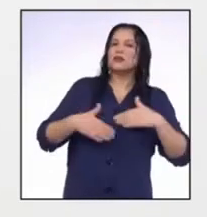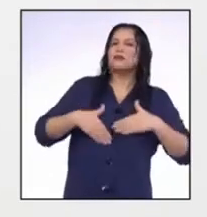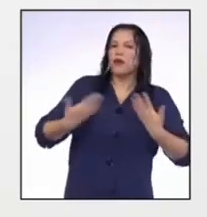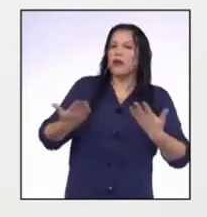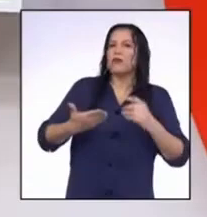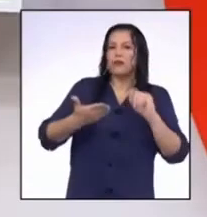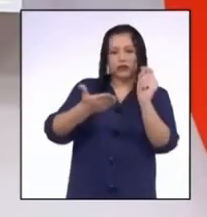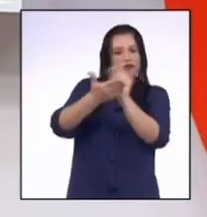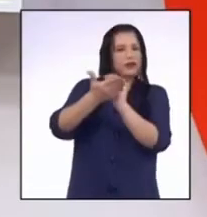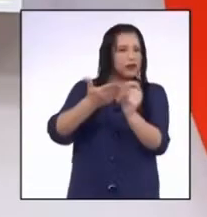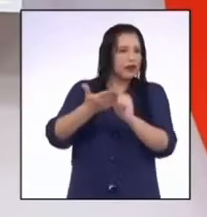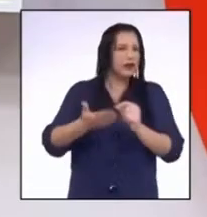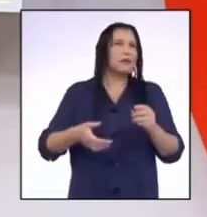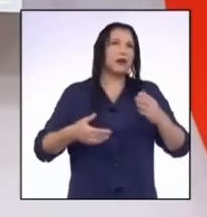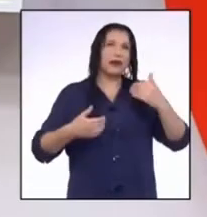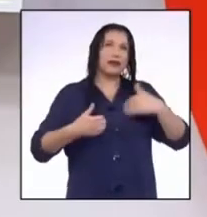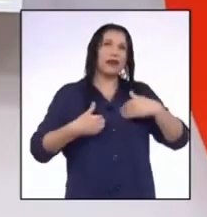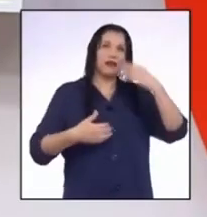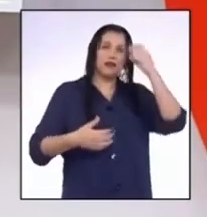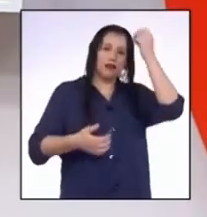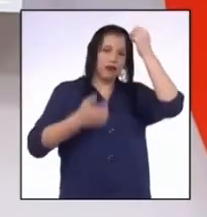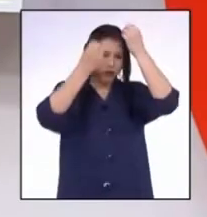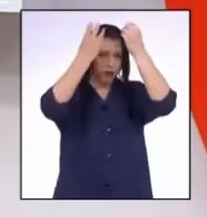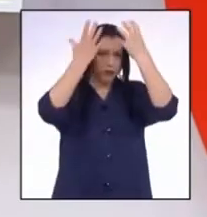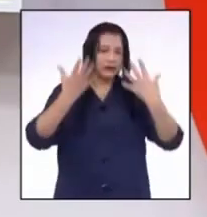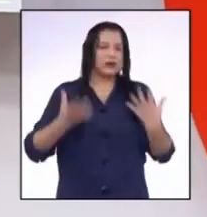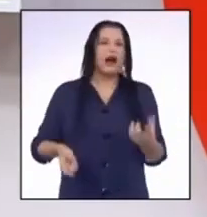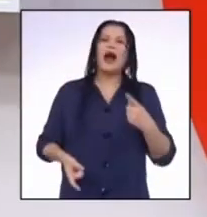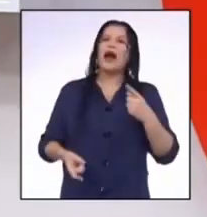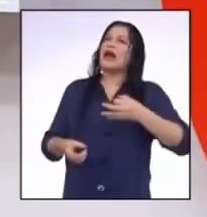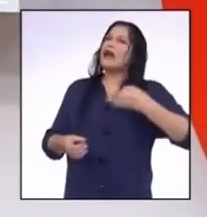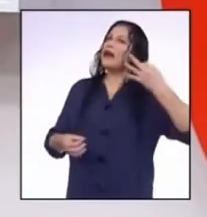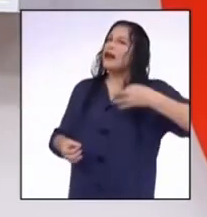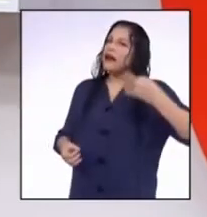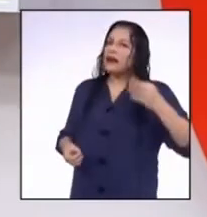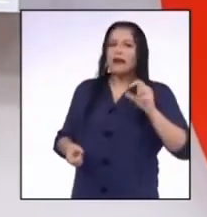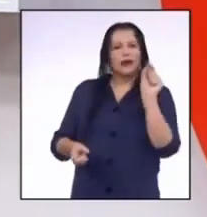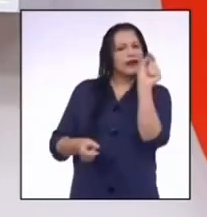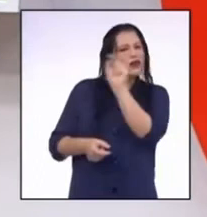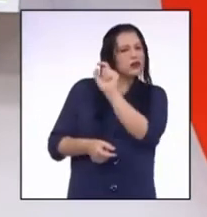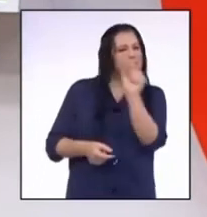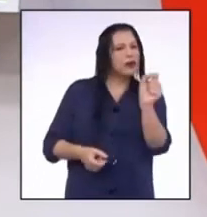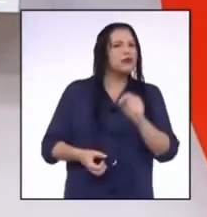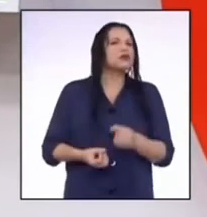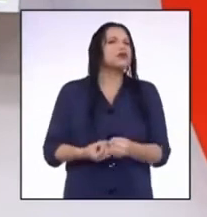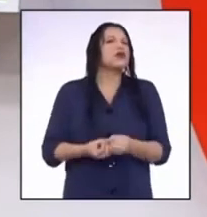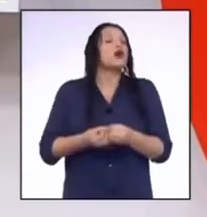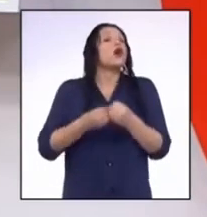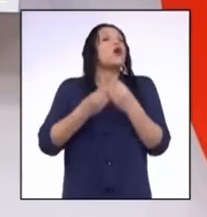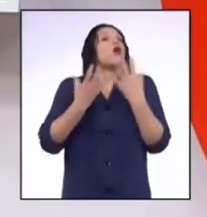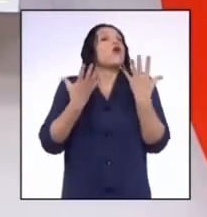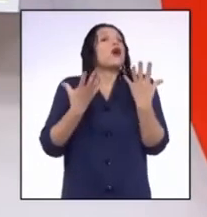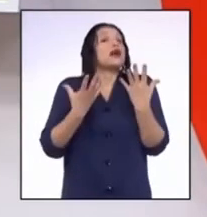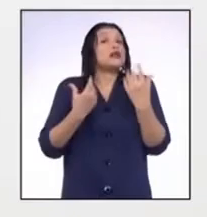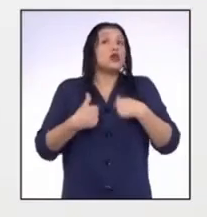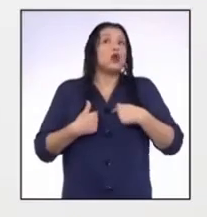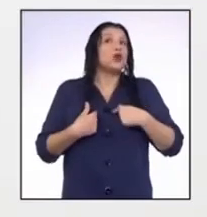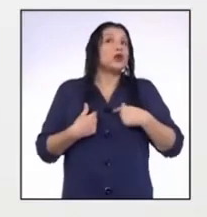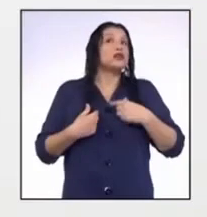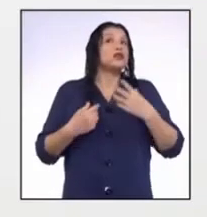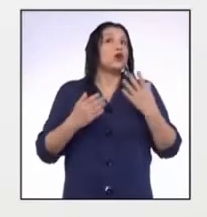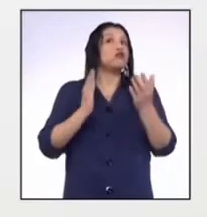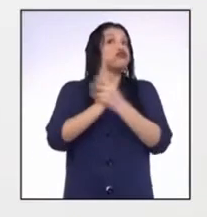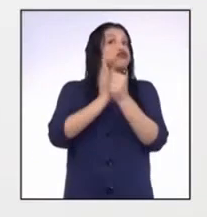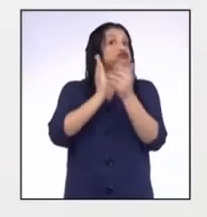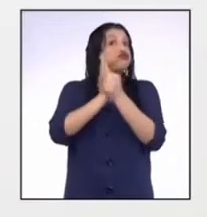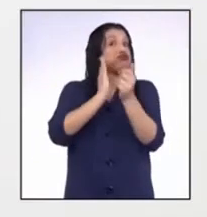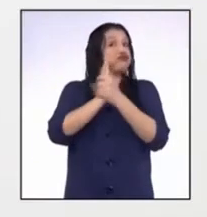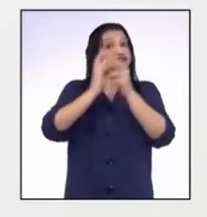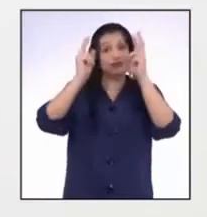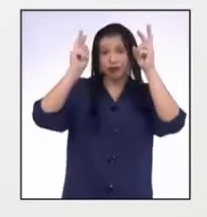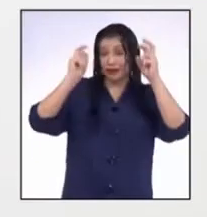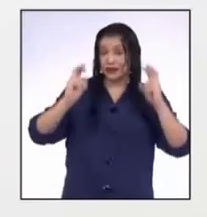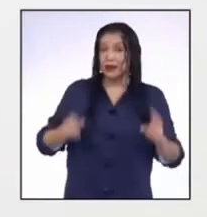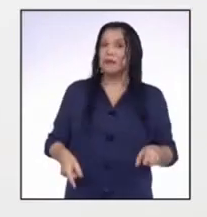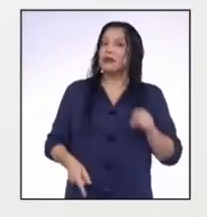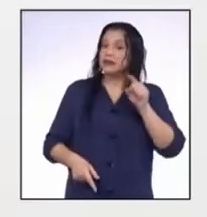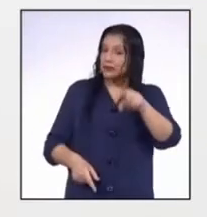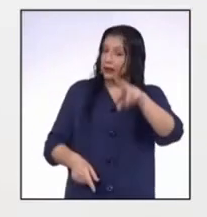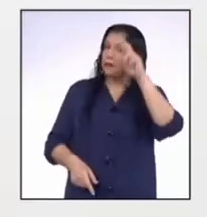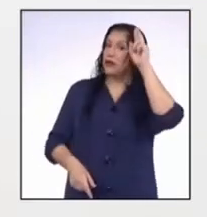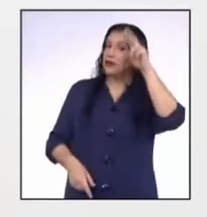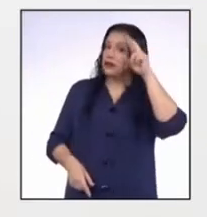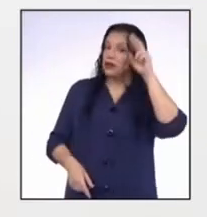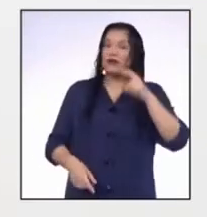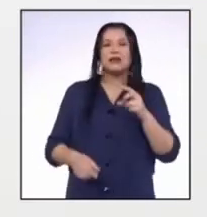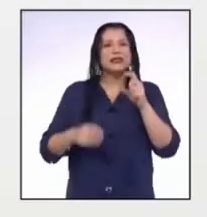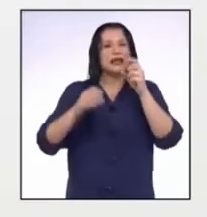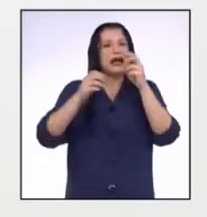podremos redactar. Entiendo. Y la calidad de los párrafos tendrá que ver con cuánto dominemos el tema, ¿no, profe? Por ello, es de suma